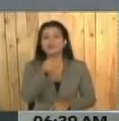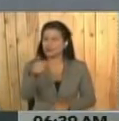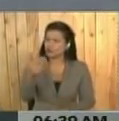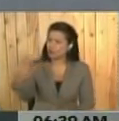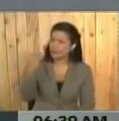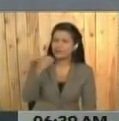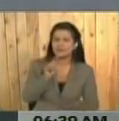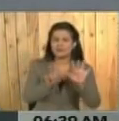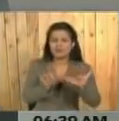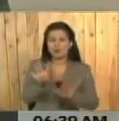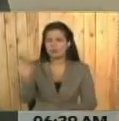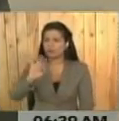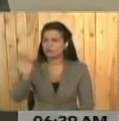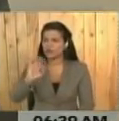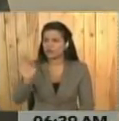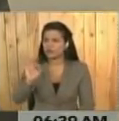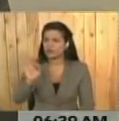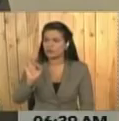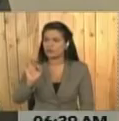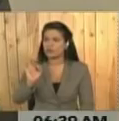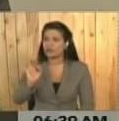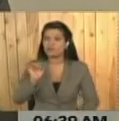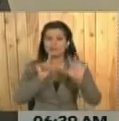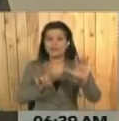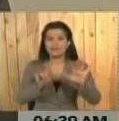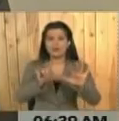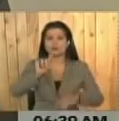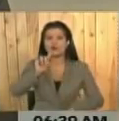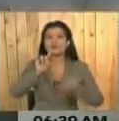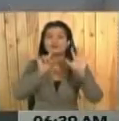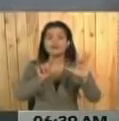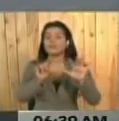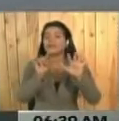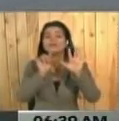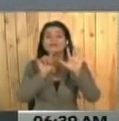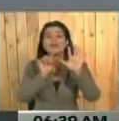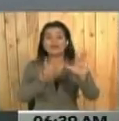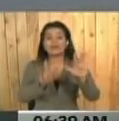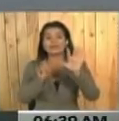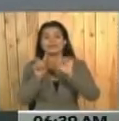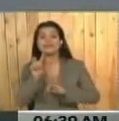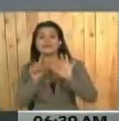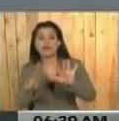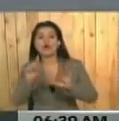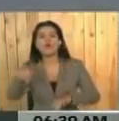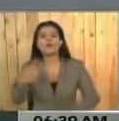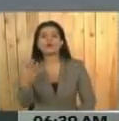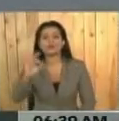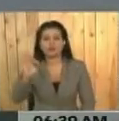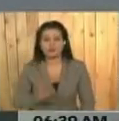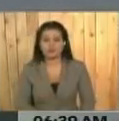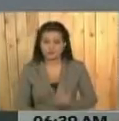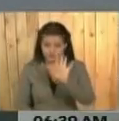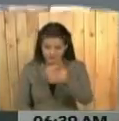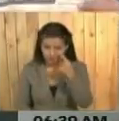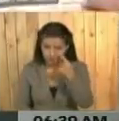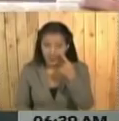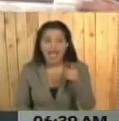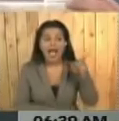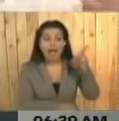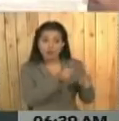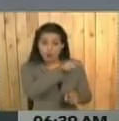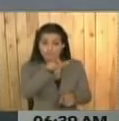64 por 74 Cuánto 76,4 por Bueno mira hay presidentes que tienen